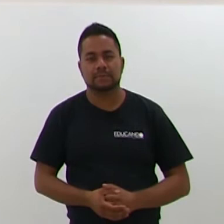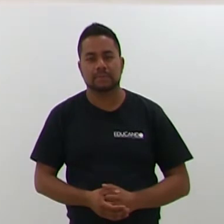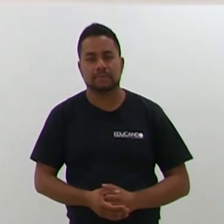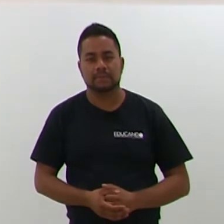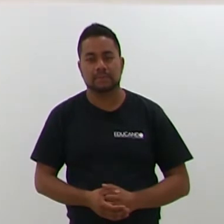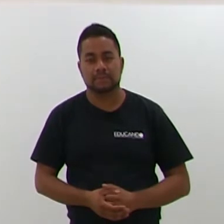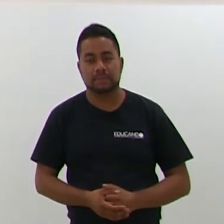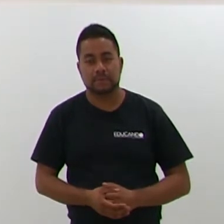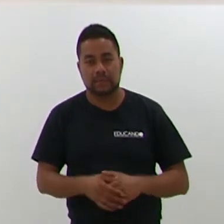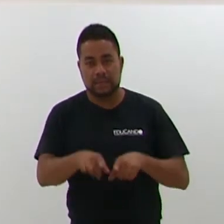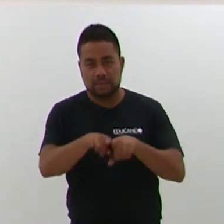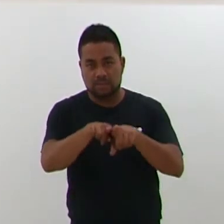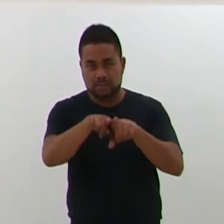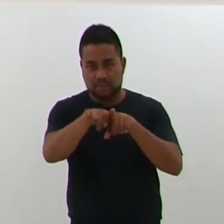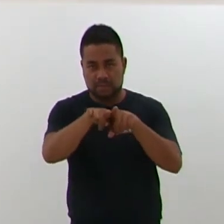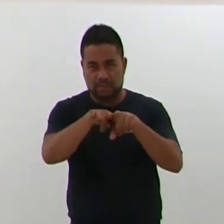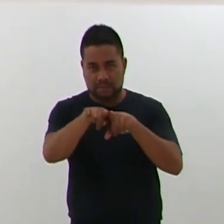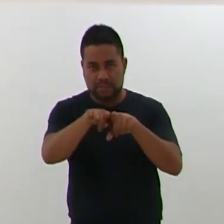hermano.